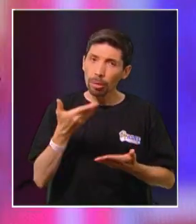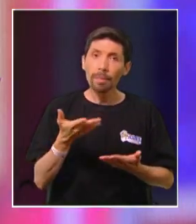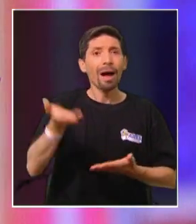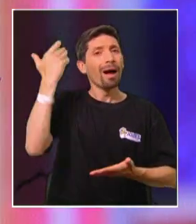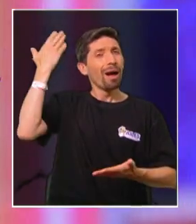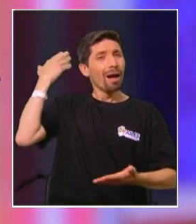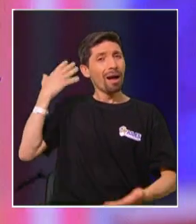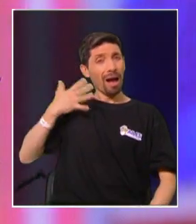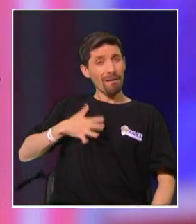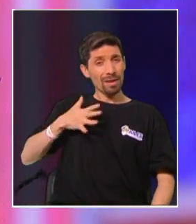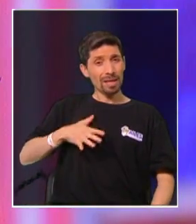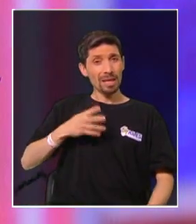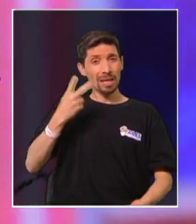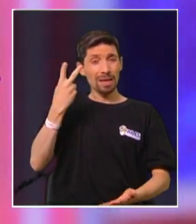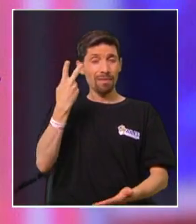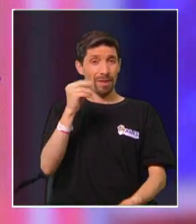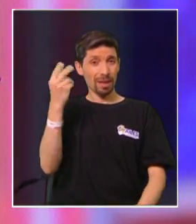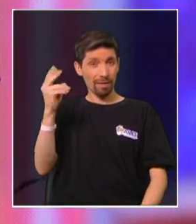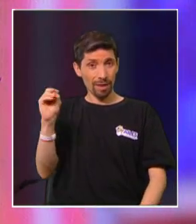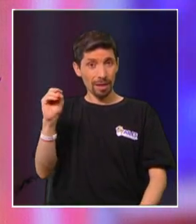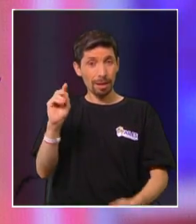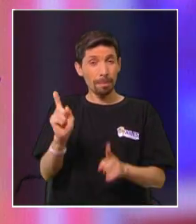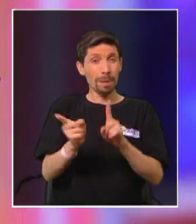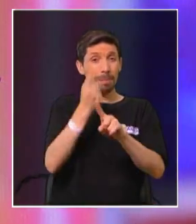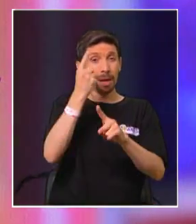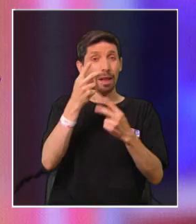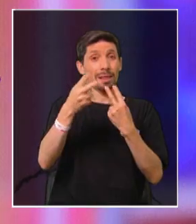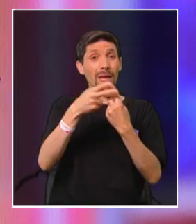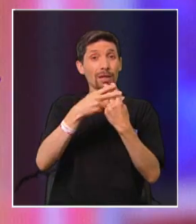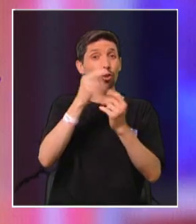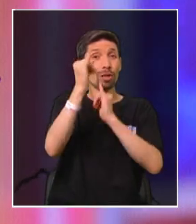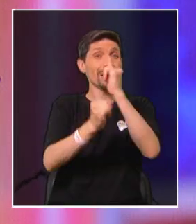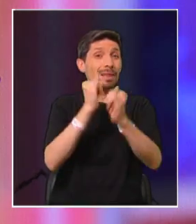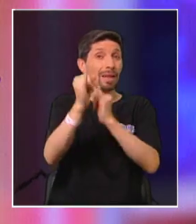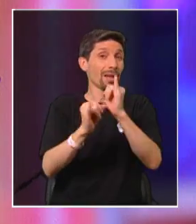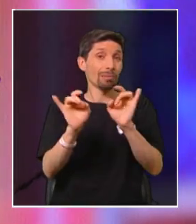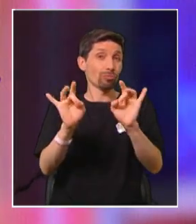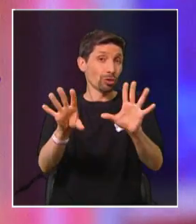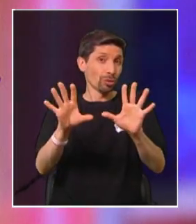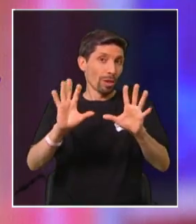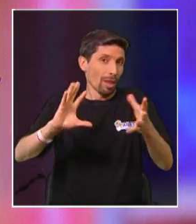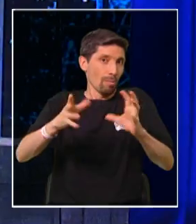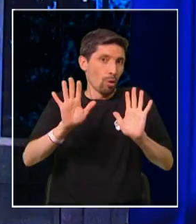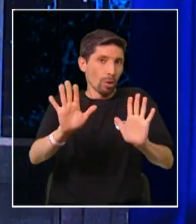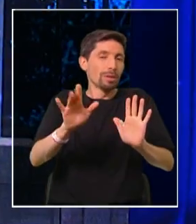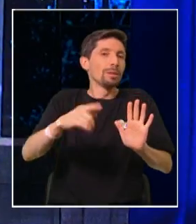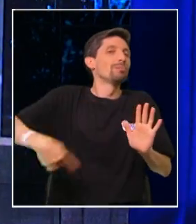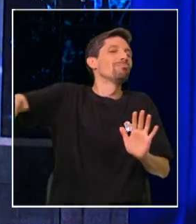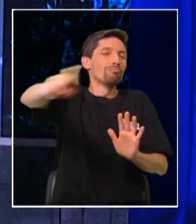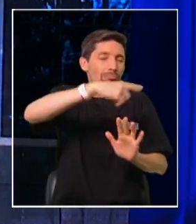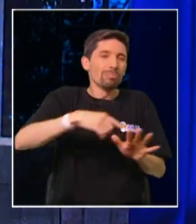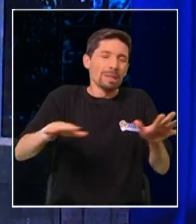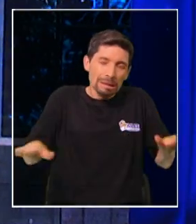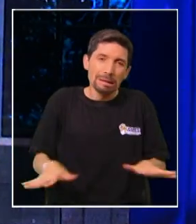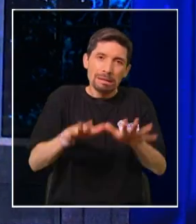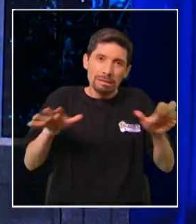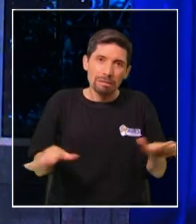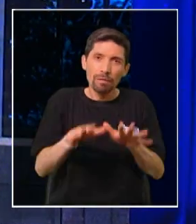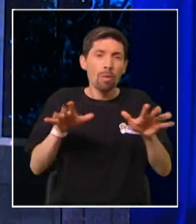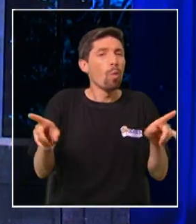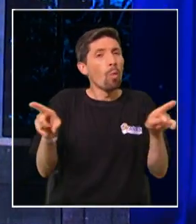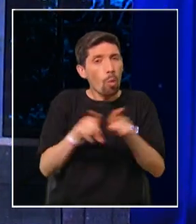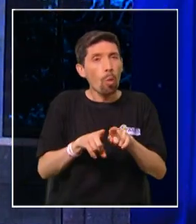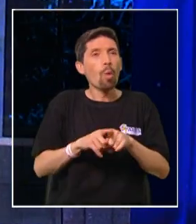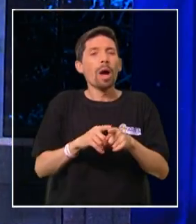abril del 2020 la primera Teletón virtual del mundo. Gracias al esfuerzo de todos ustedes, nunca detuvimos